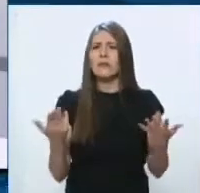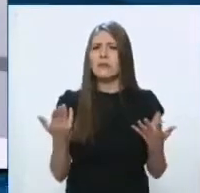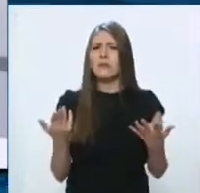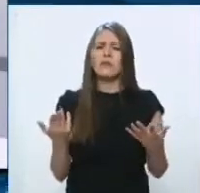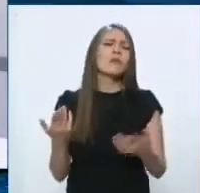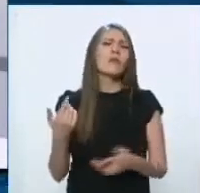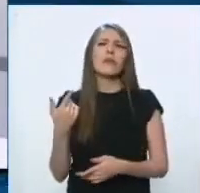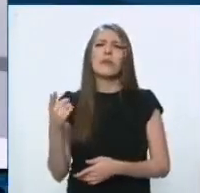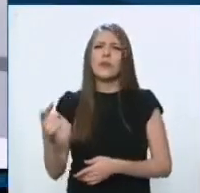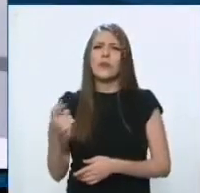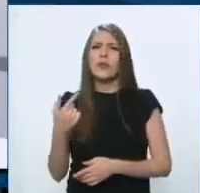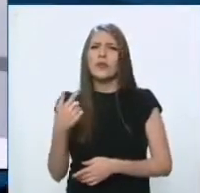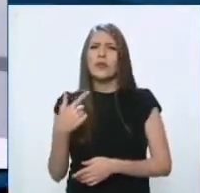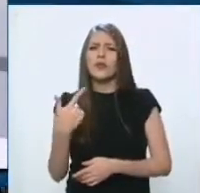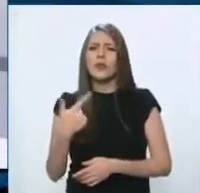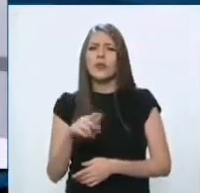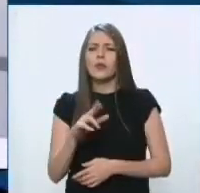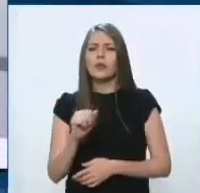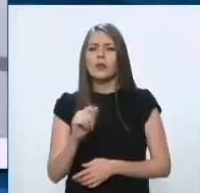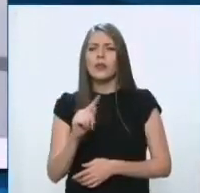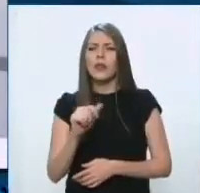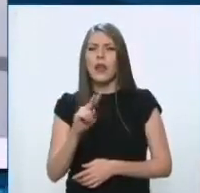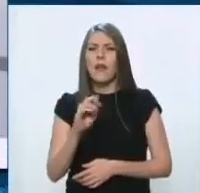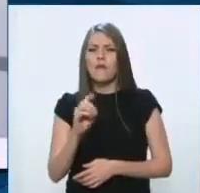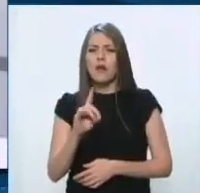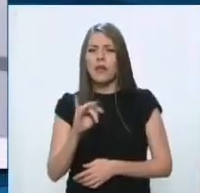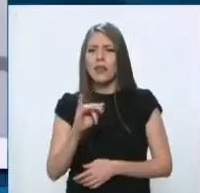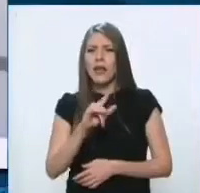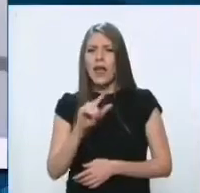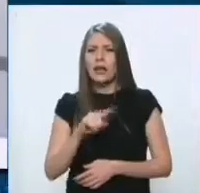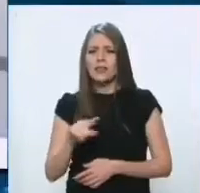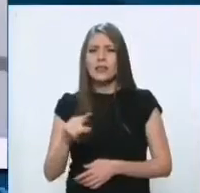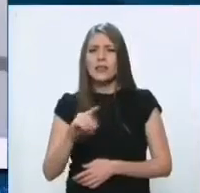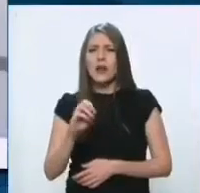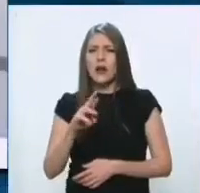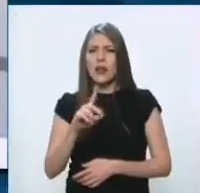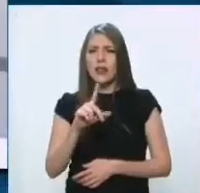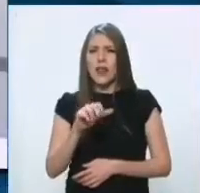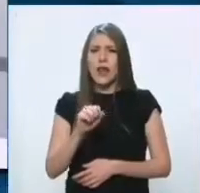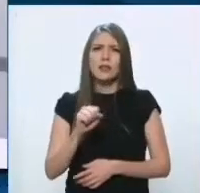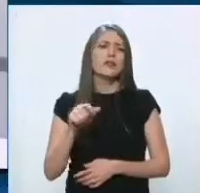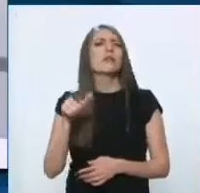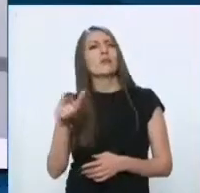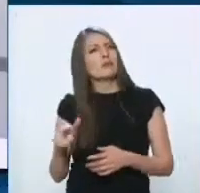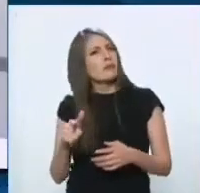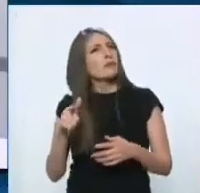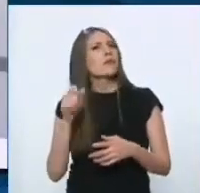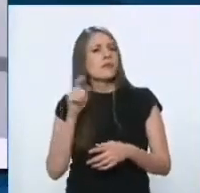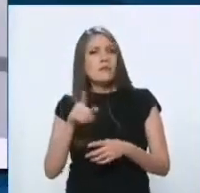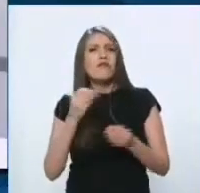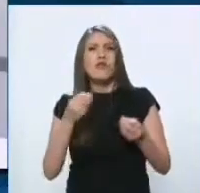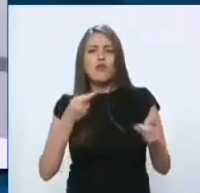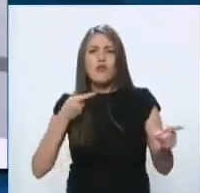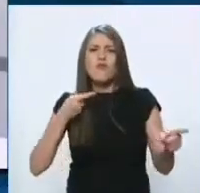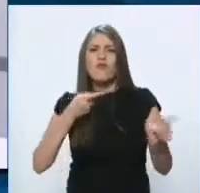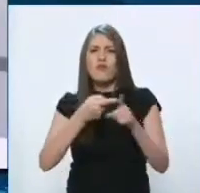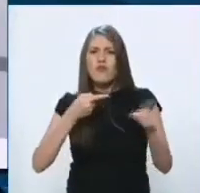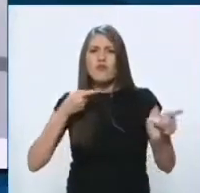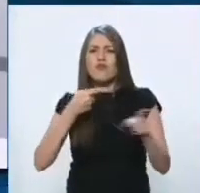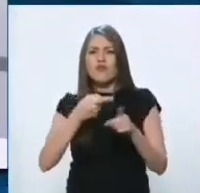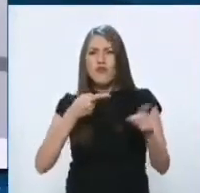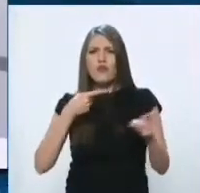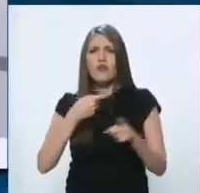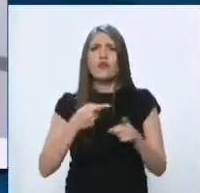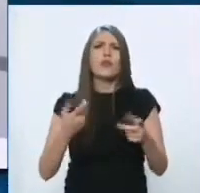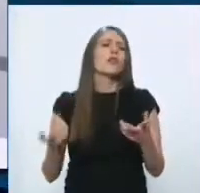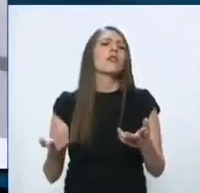incluso en 68, los insultos contra él fueron feroces, y es un personaje muy criticado. Luis